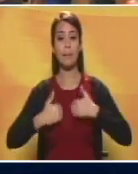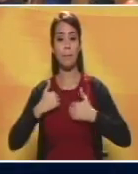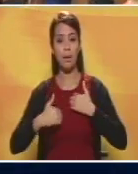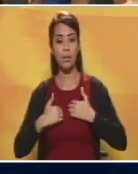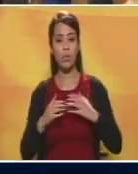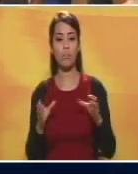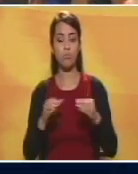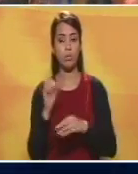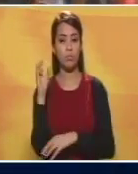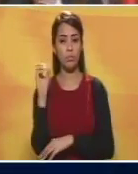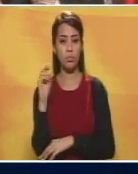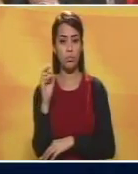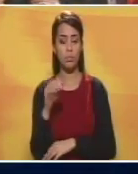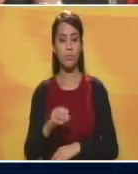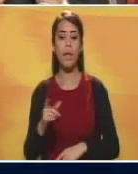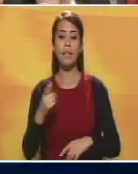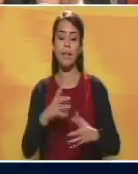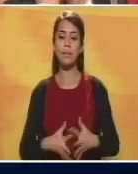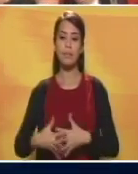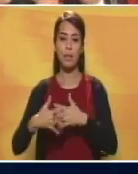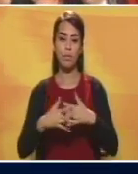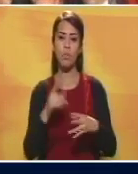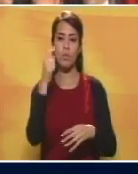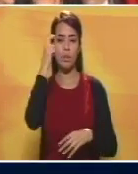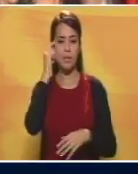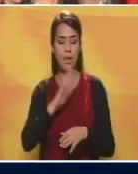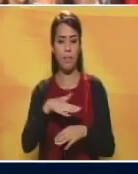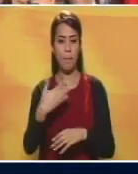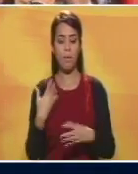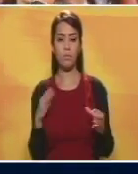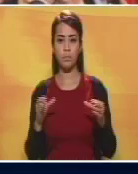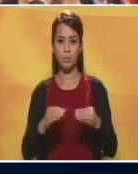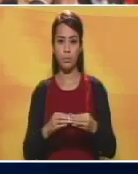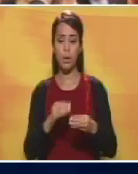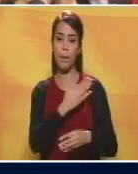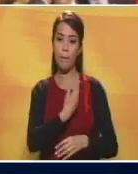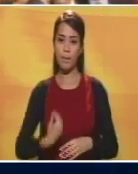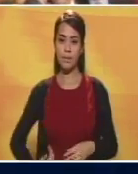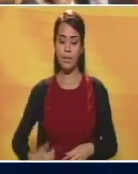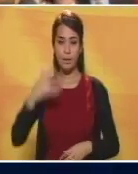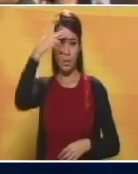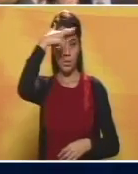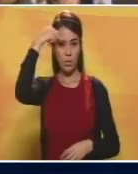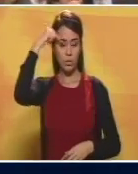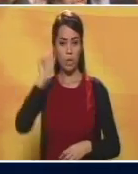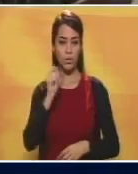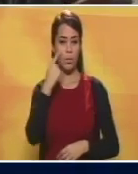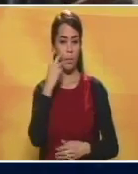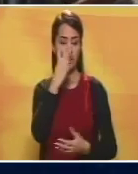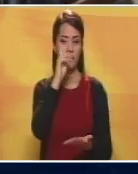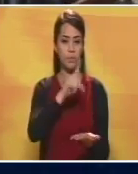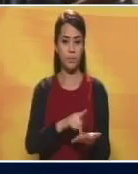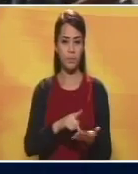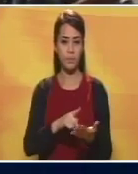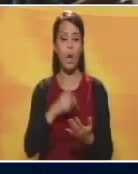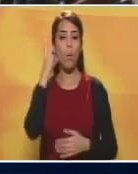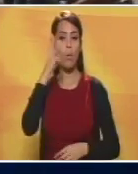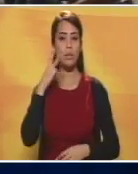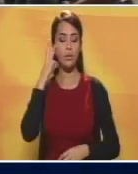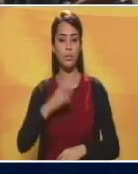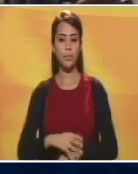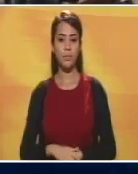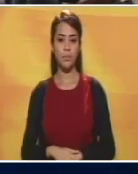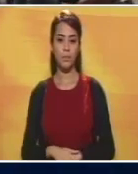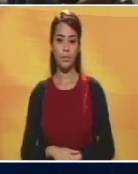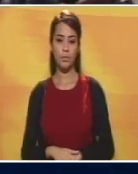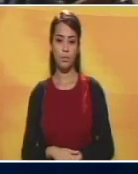durante un discurso en el Congreso de Estados Unidos, un día después de reunirse con su homólogo Donald Trump en su primera visita de Estado a Washington.